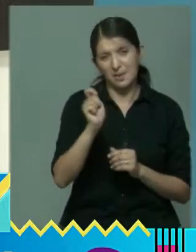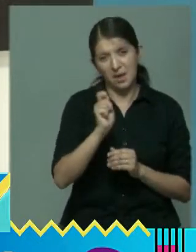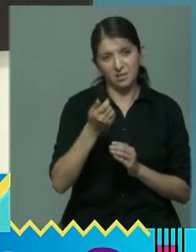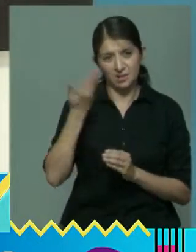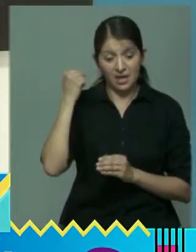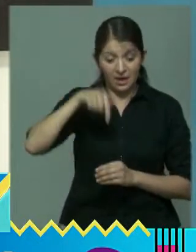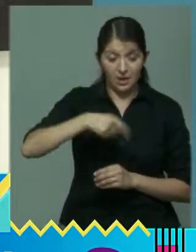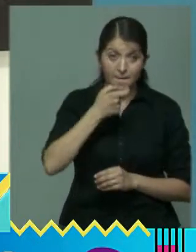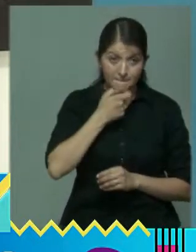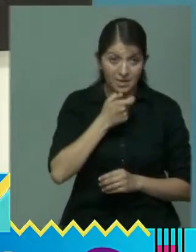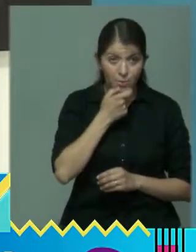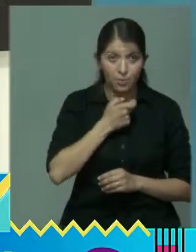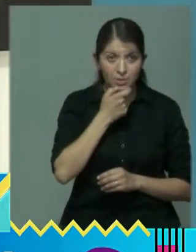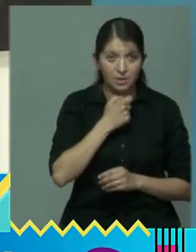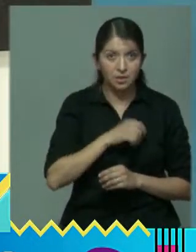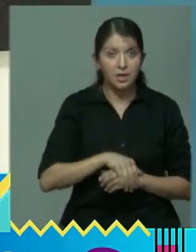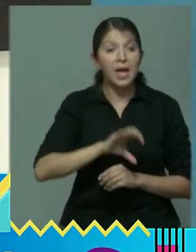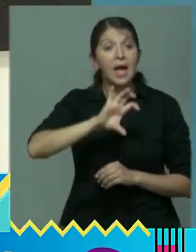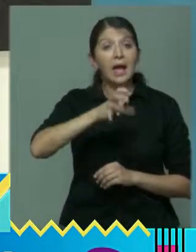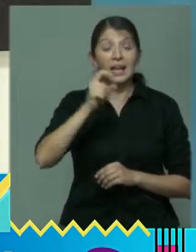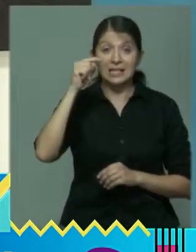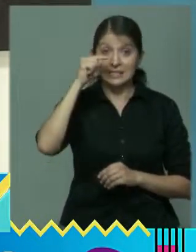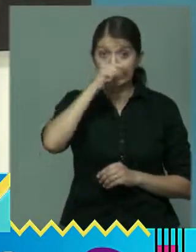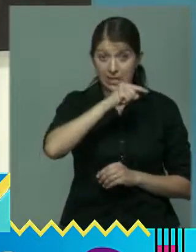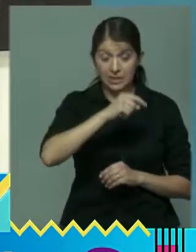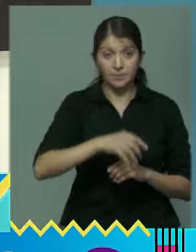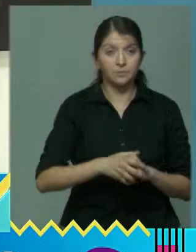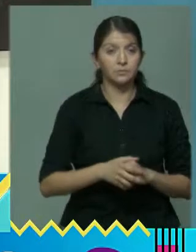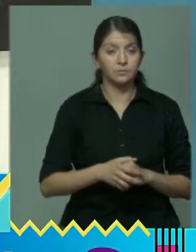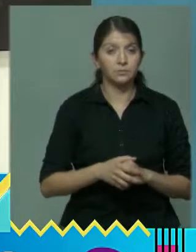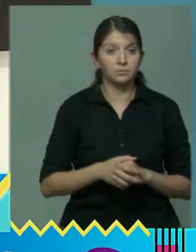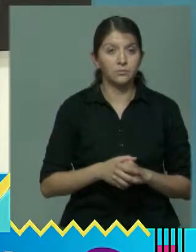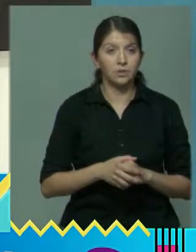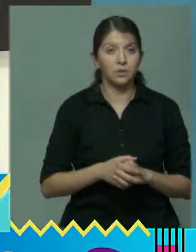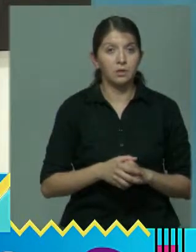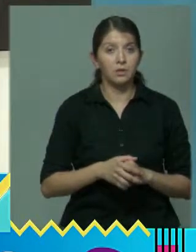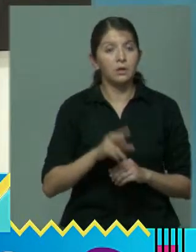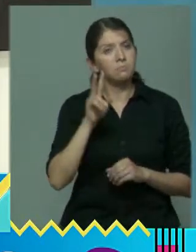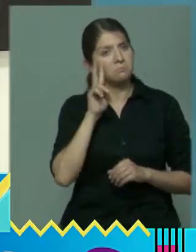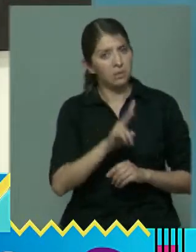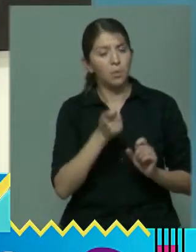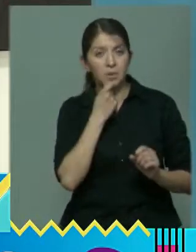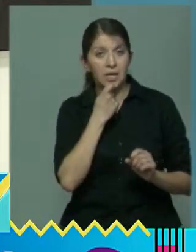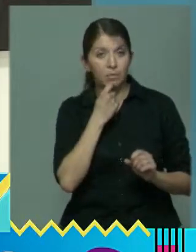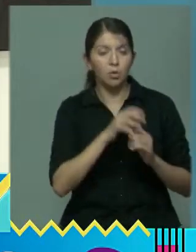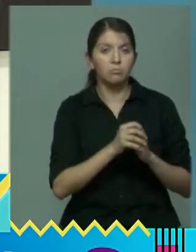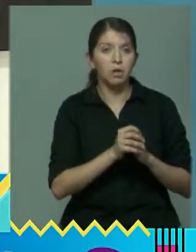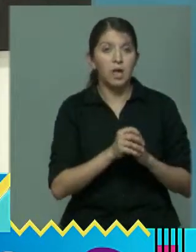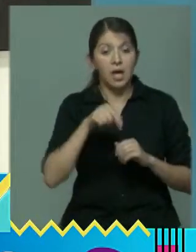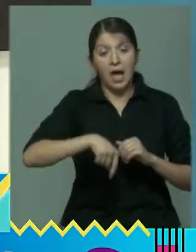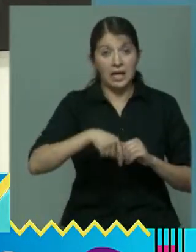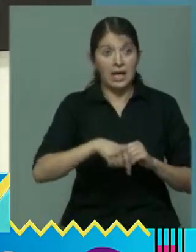en Mendoza, bueno, fundamentalmente el Canal 7, sacó una escena de una pareja de lesbianas aquí en la